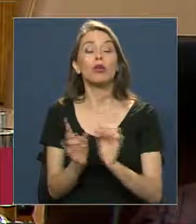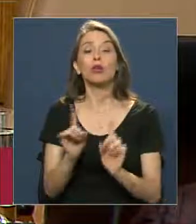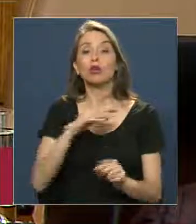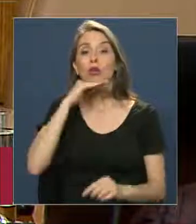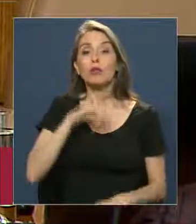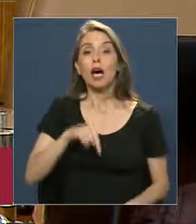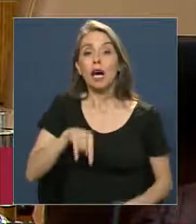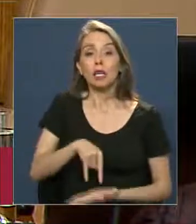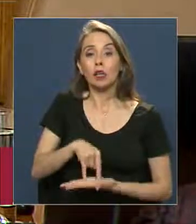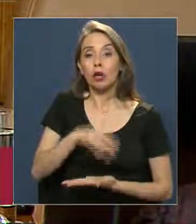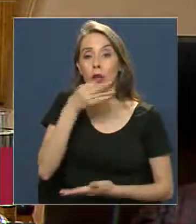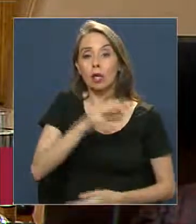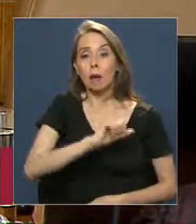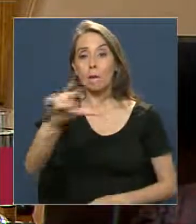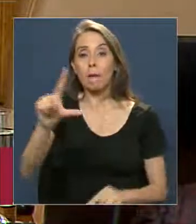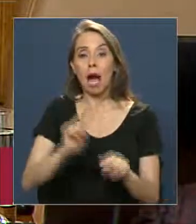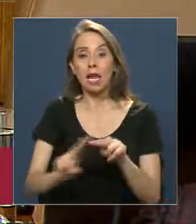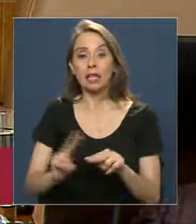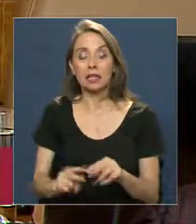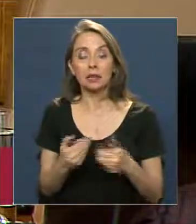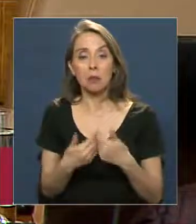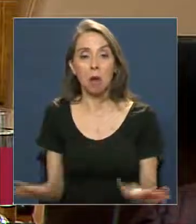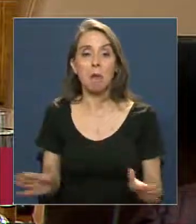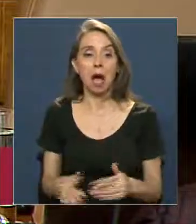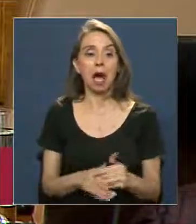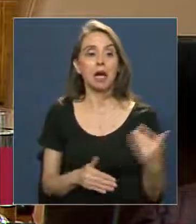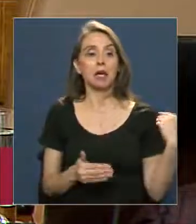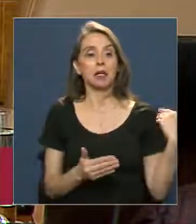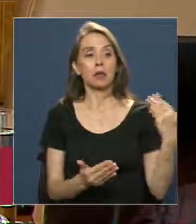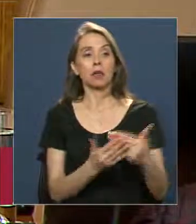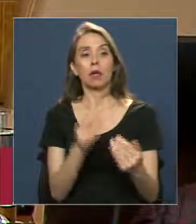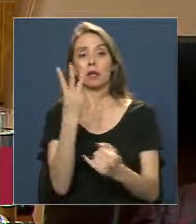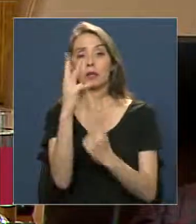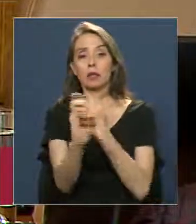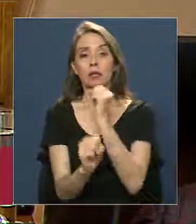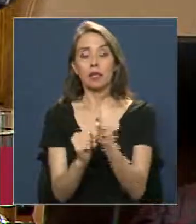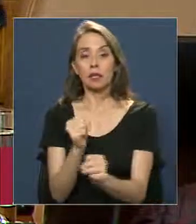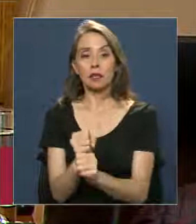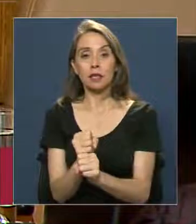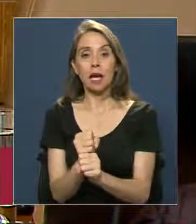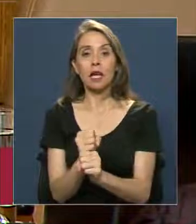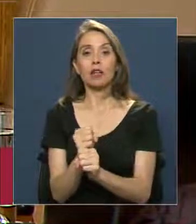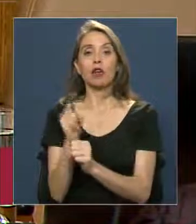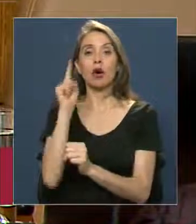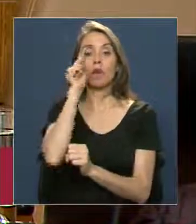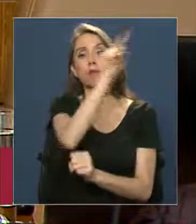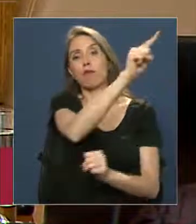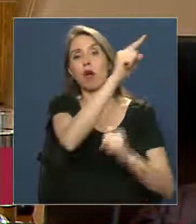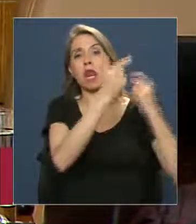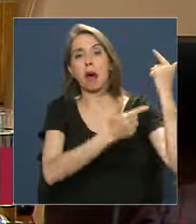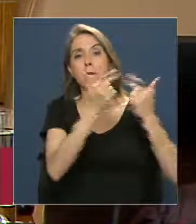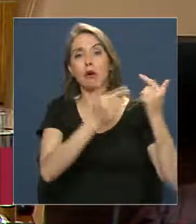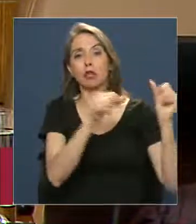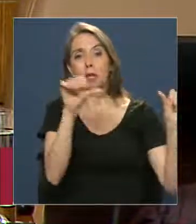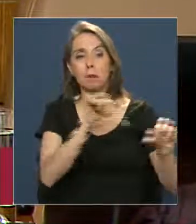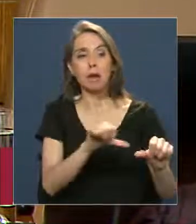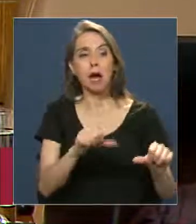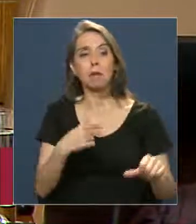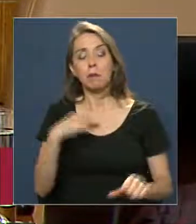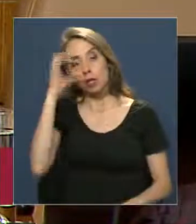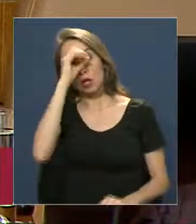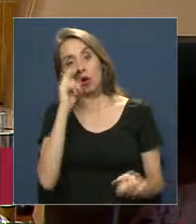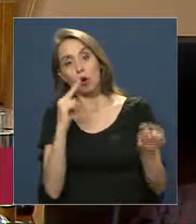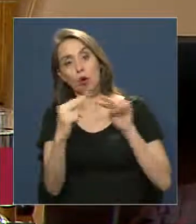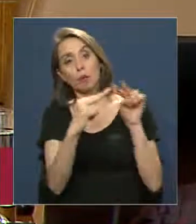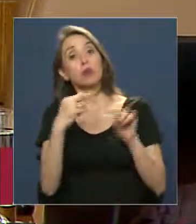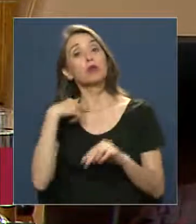diciendo lo mal que lo hemos hecho estos últimos 30 años, poco menos, que bueno, desde la política, que desde mi punto de vista creo que ha sido